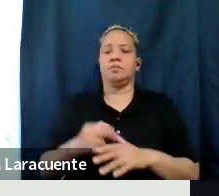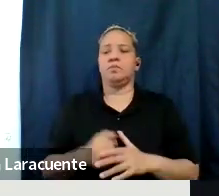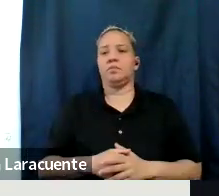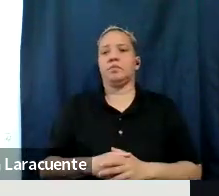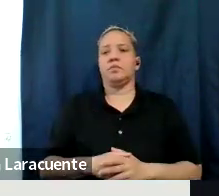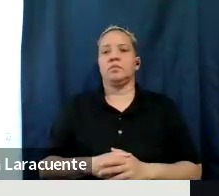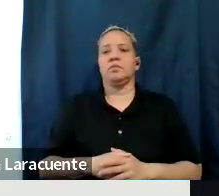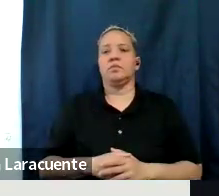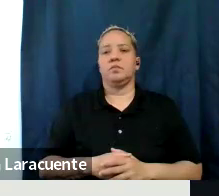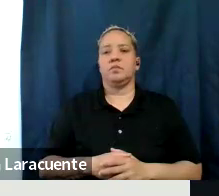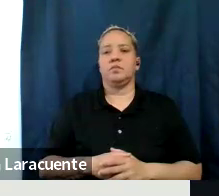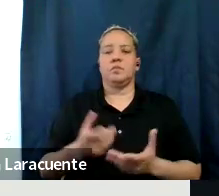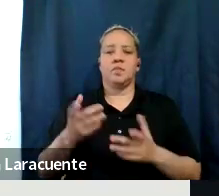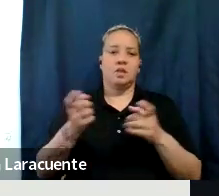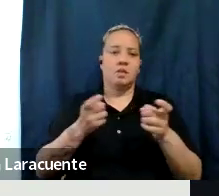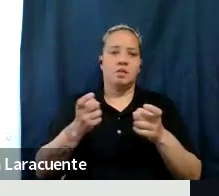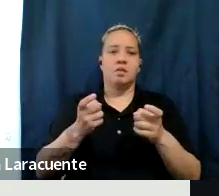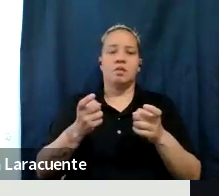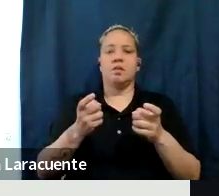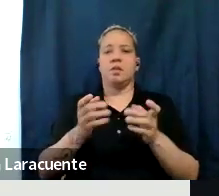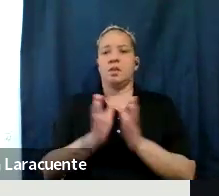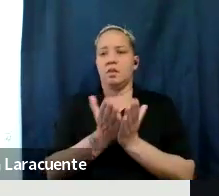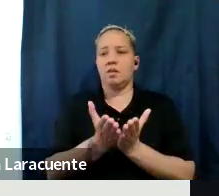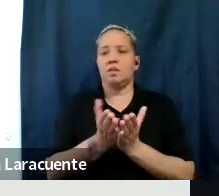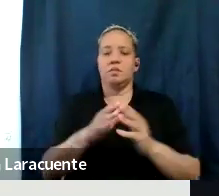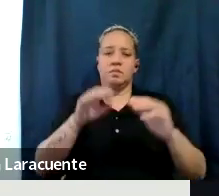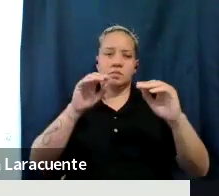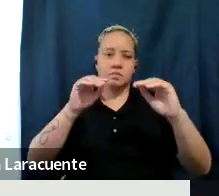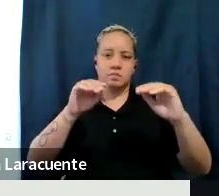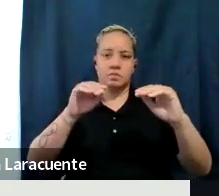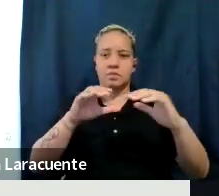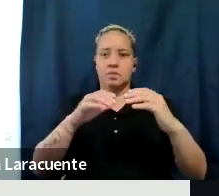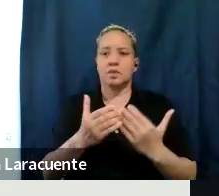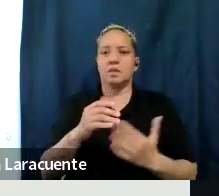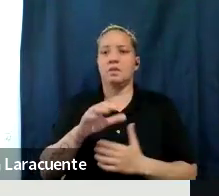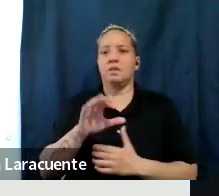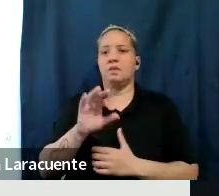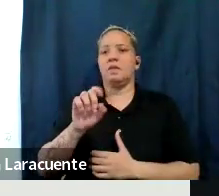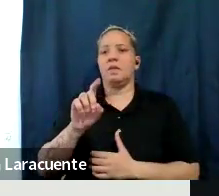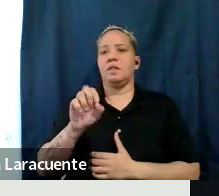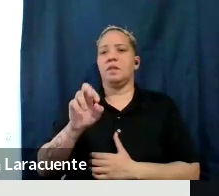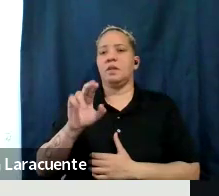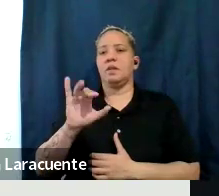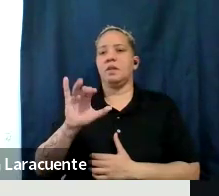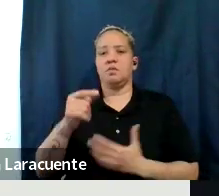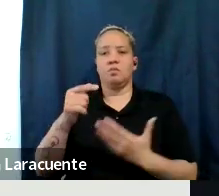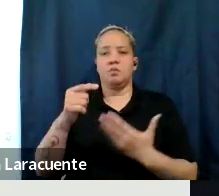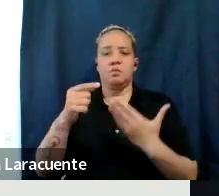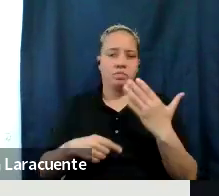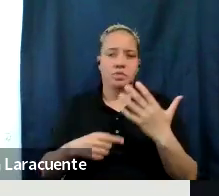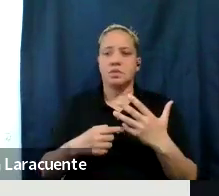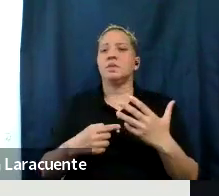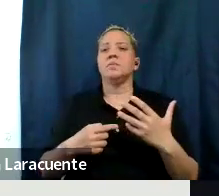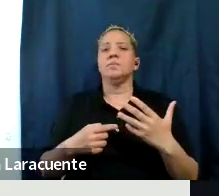que dirigirá publicaciones, impartirá cursos en el seminario Federico de Onís y, en fin, donde